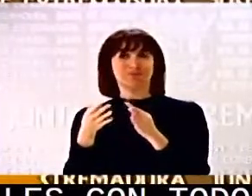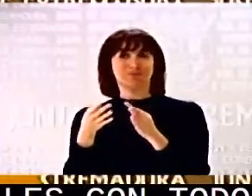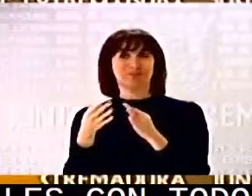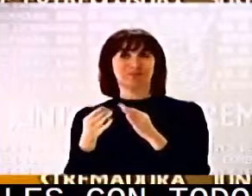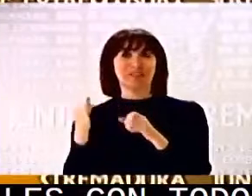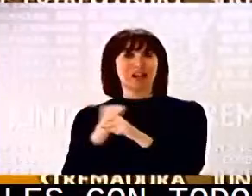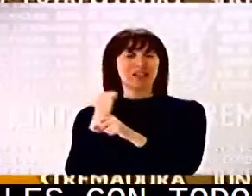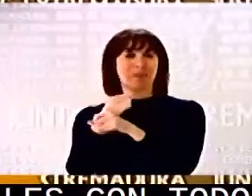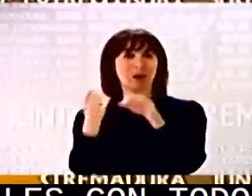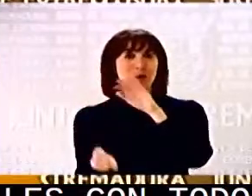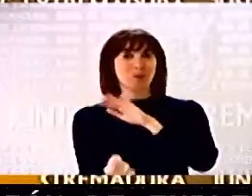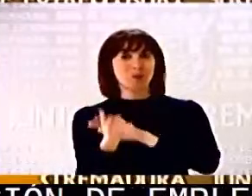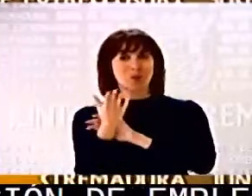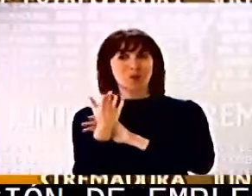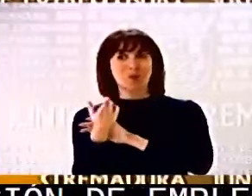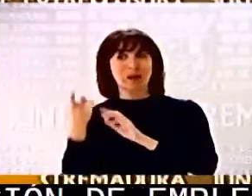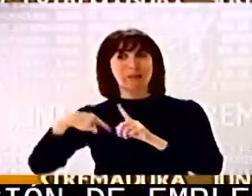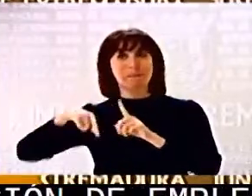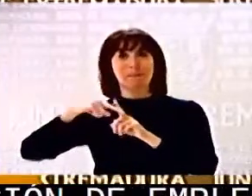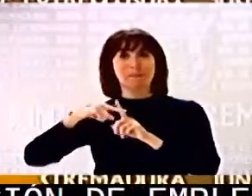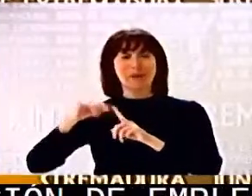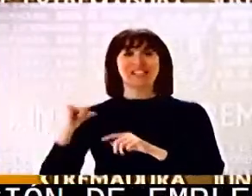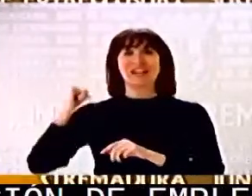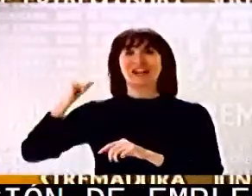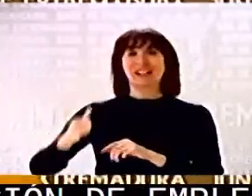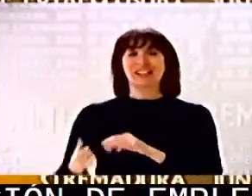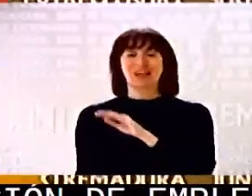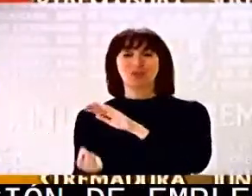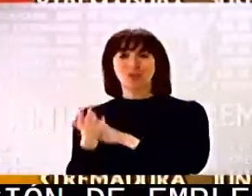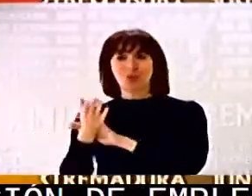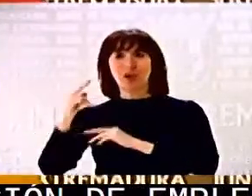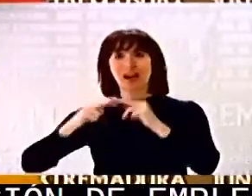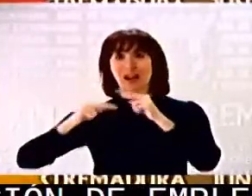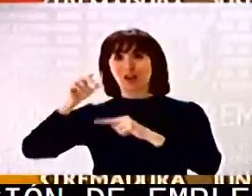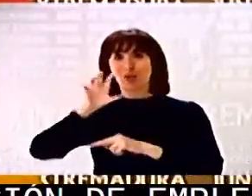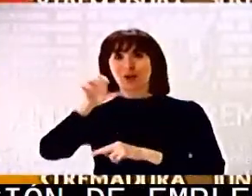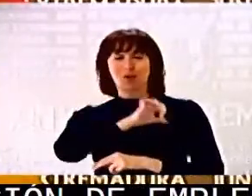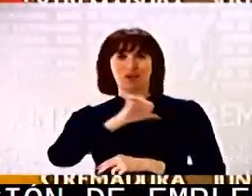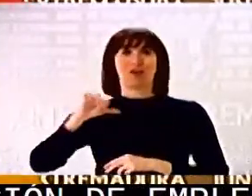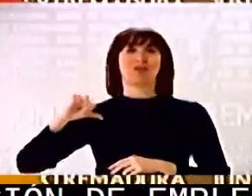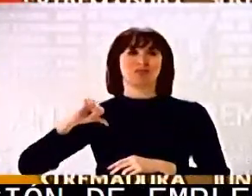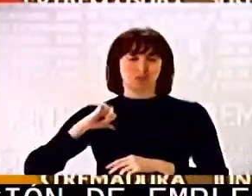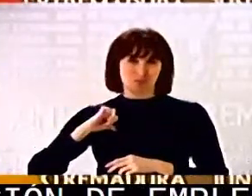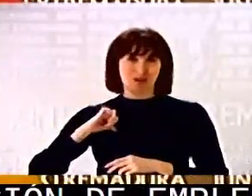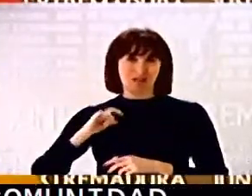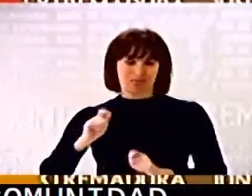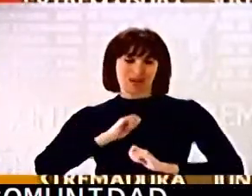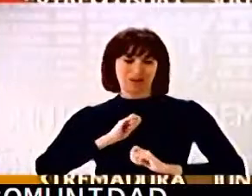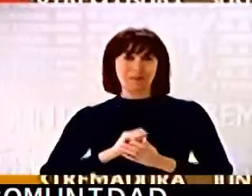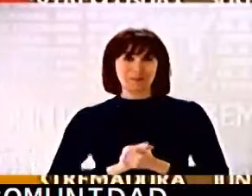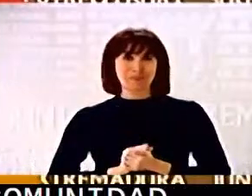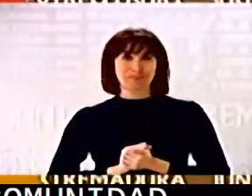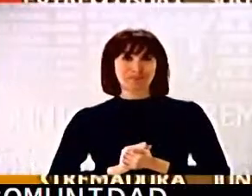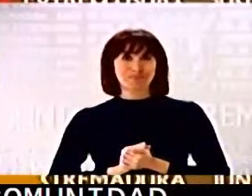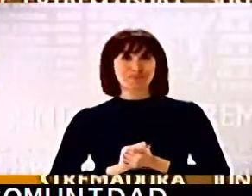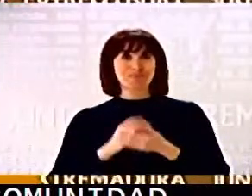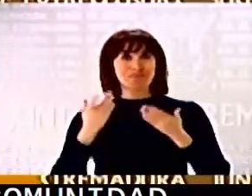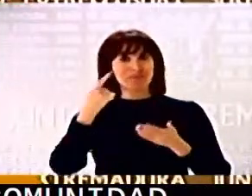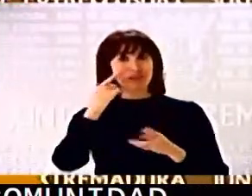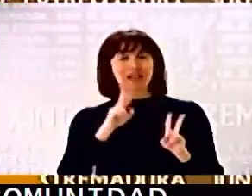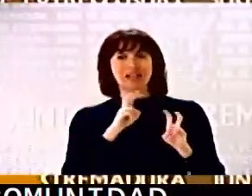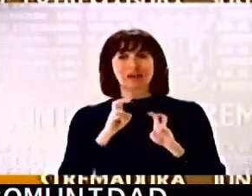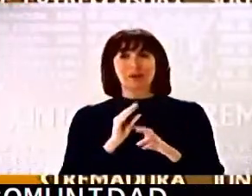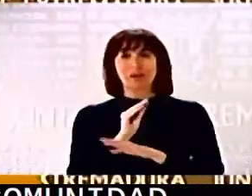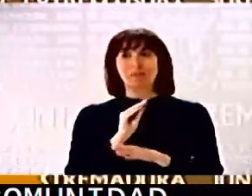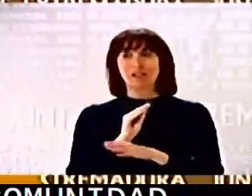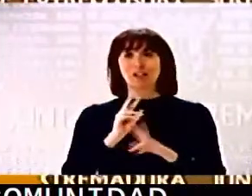de empleo y riqueza con estas obras en nuestra comunidad autónoma. Paquete de inversiones en